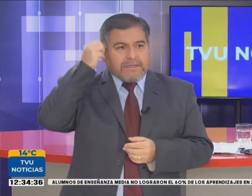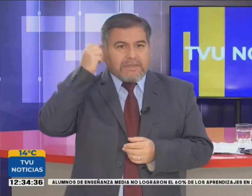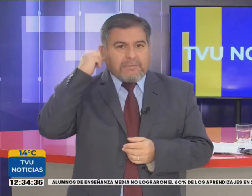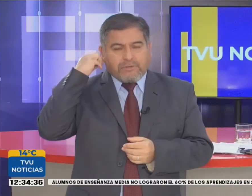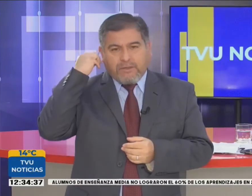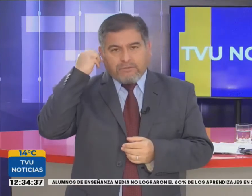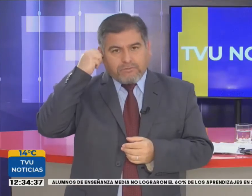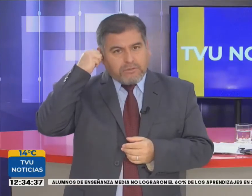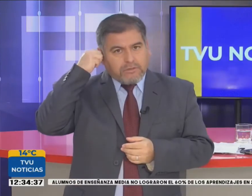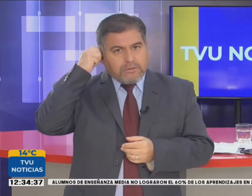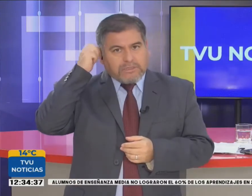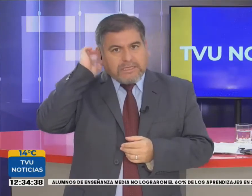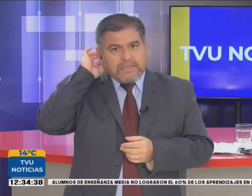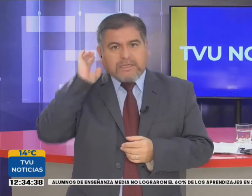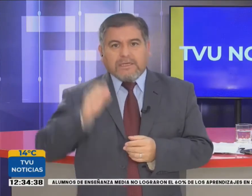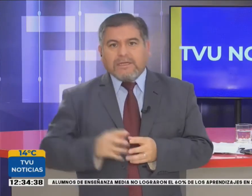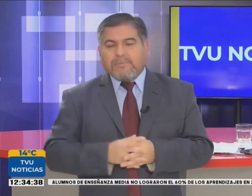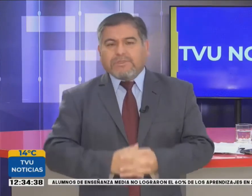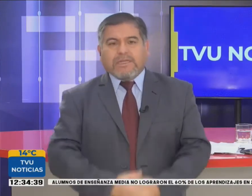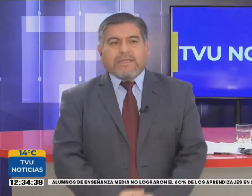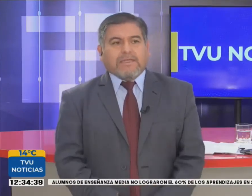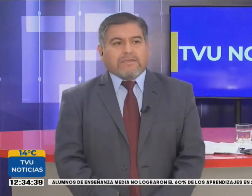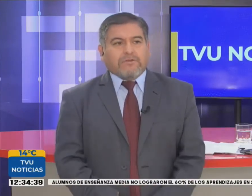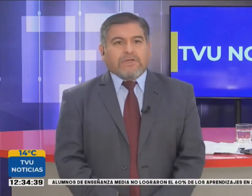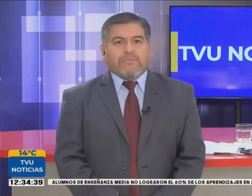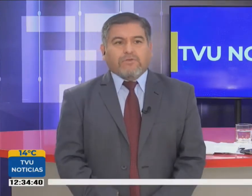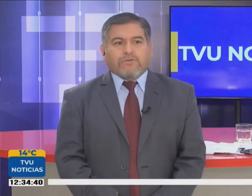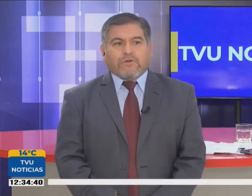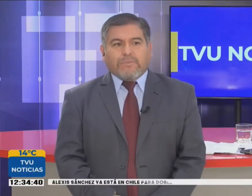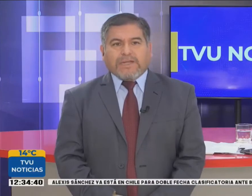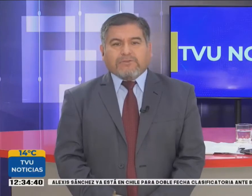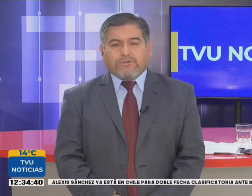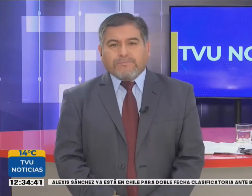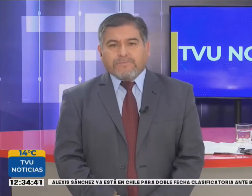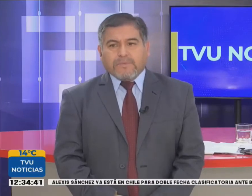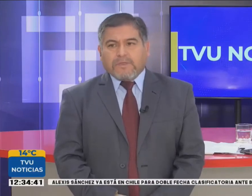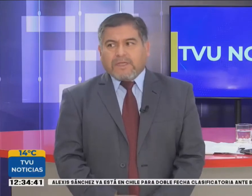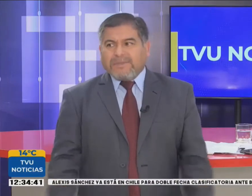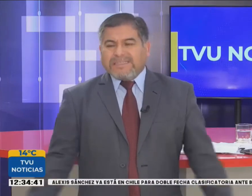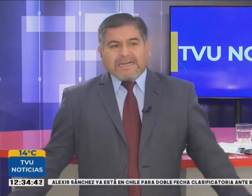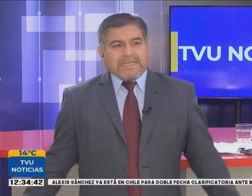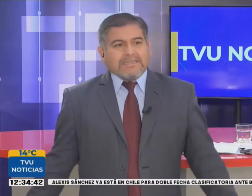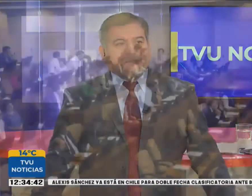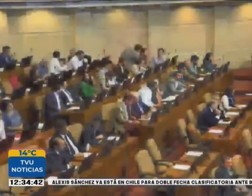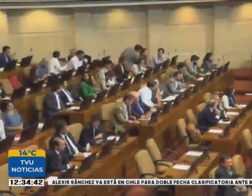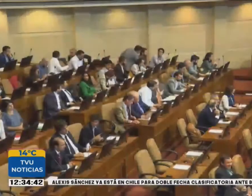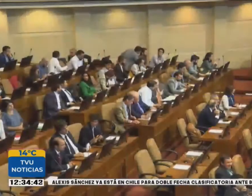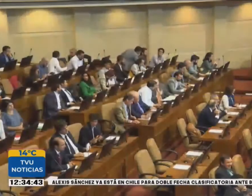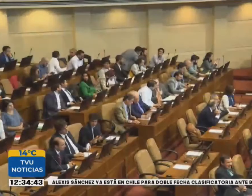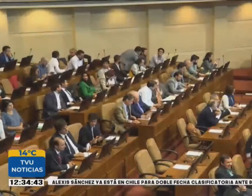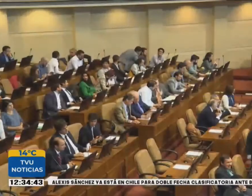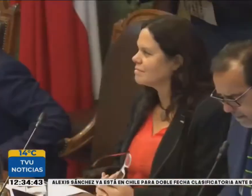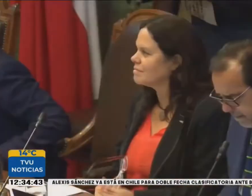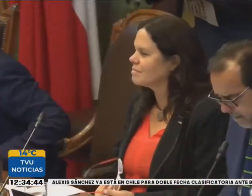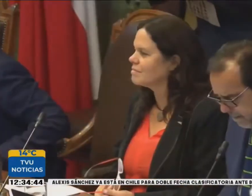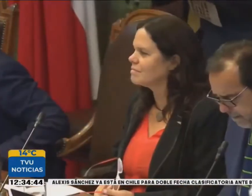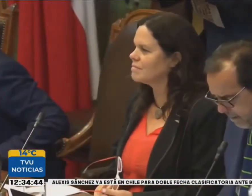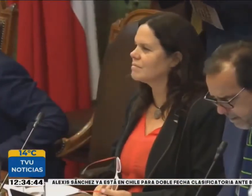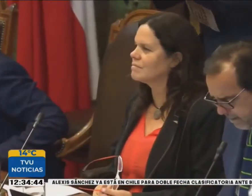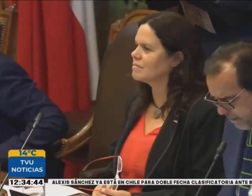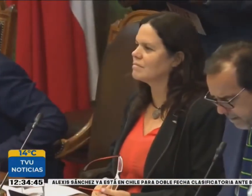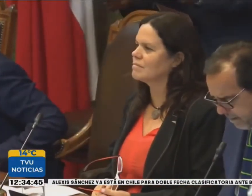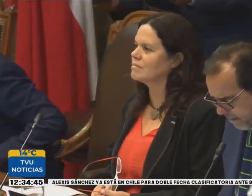Cámara de Diputados de la posibilidad de que retorne el voto obligatorio. ¿Qué pensará la gente sobre este tema?